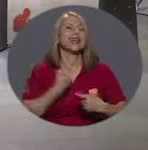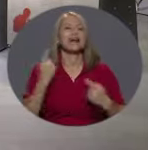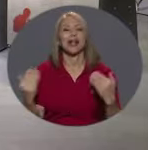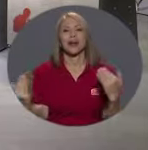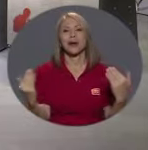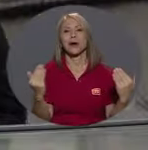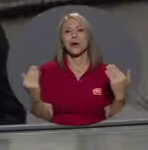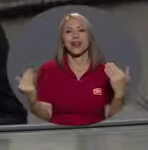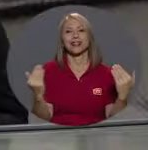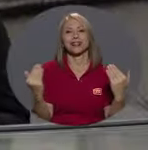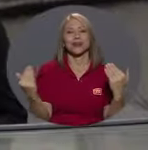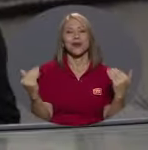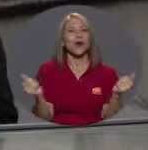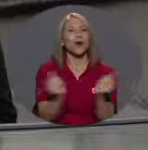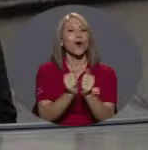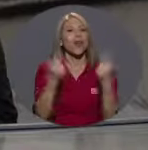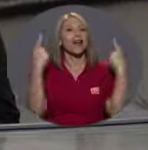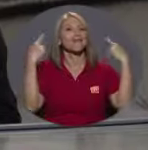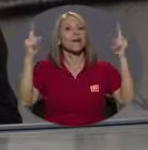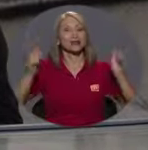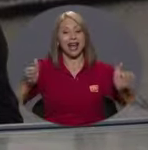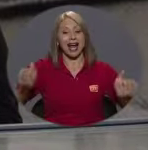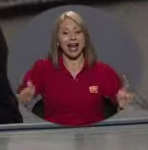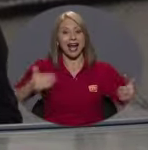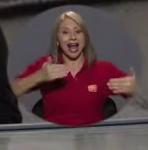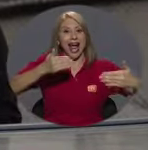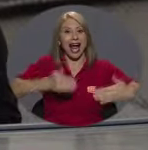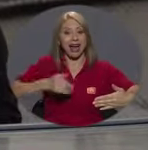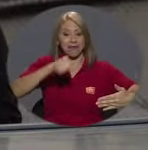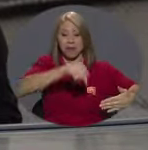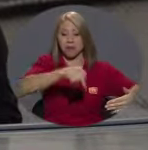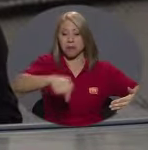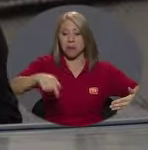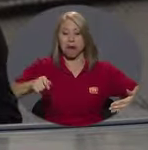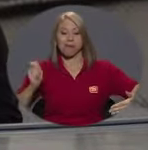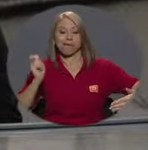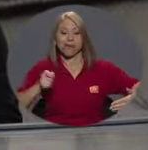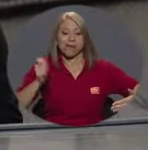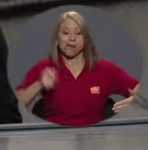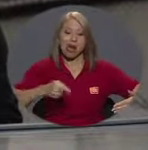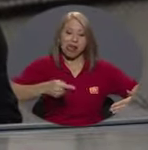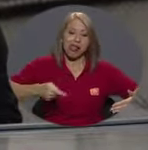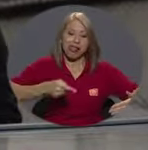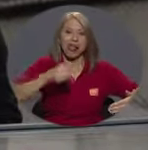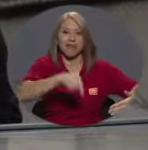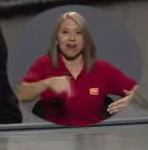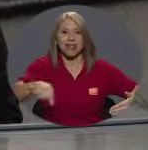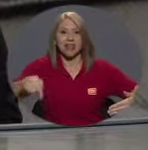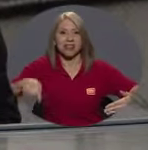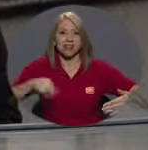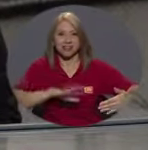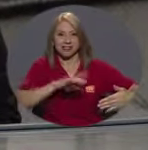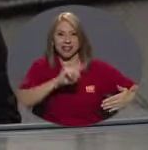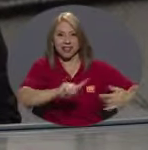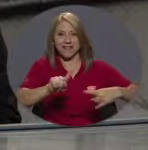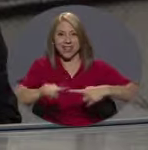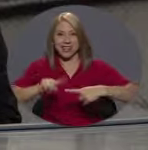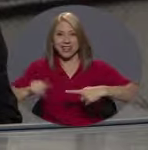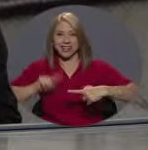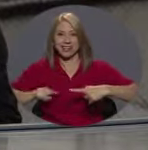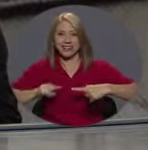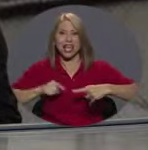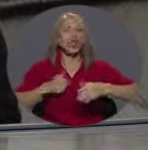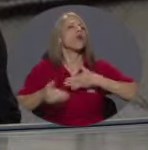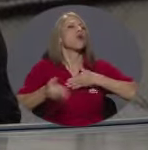comparación con la famosa caja de herramientas. Indiferentemente de qué obstáculo o barrera podamos enfrentar, cómo